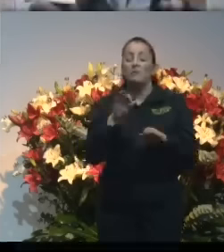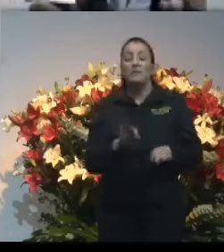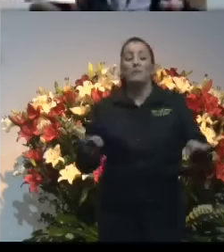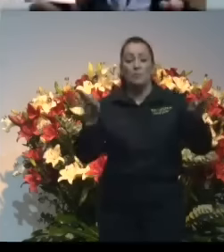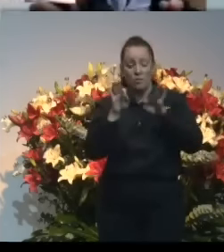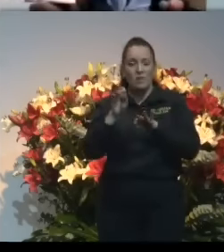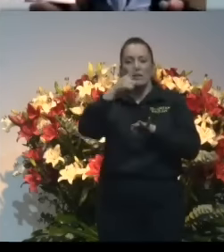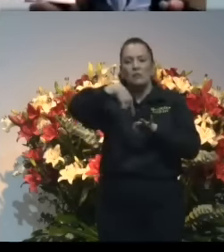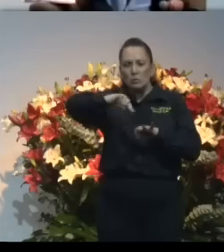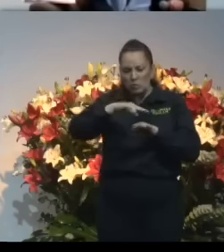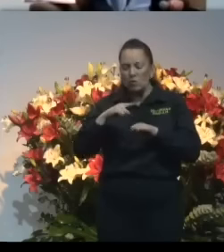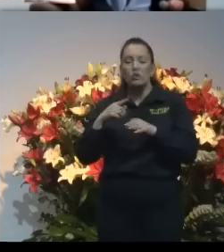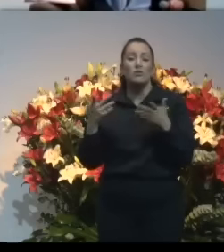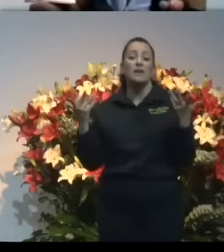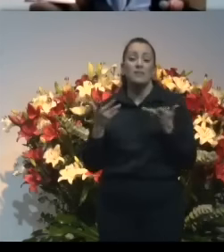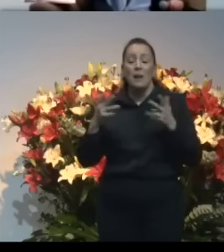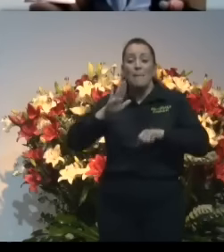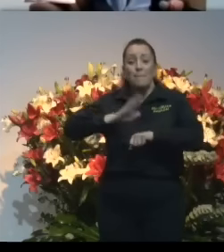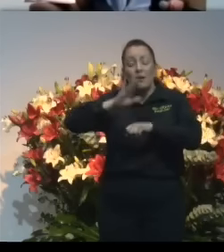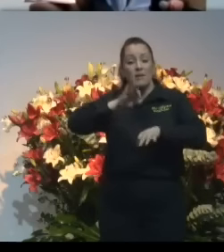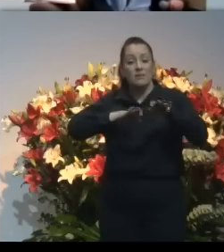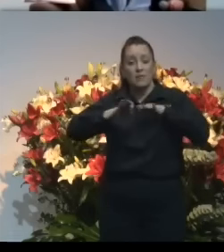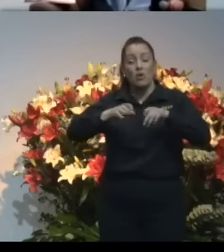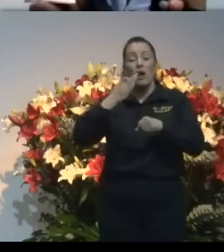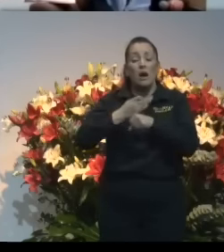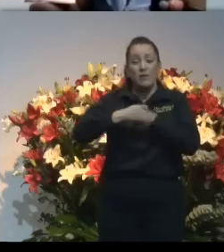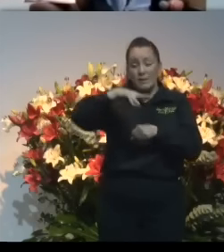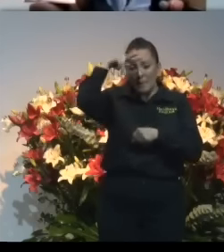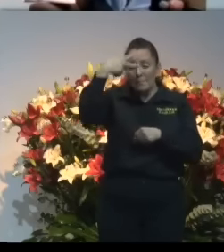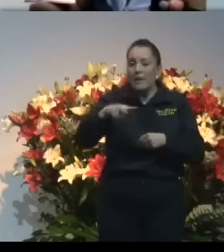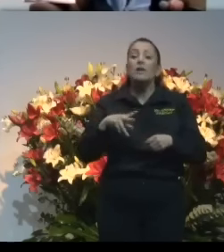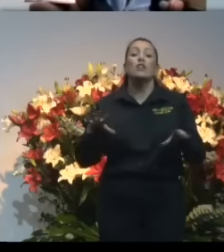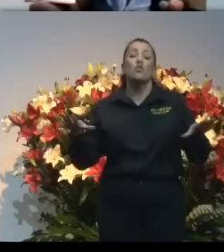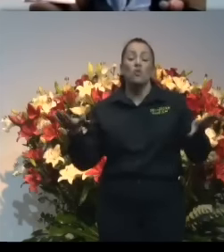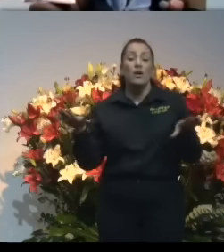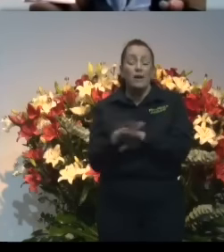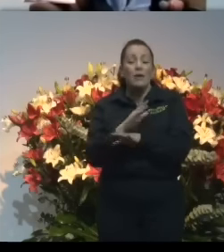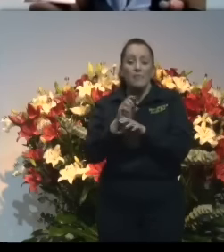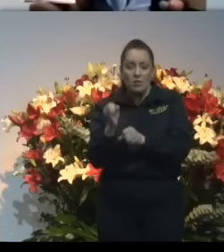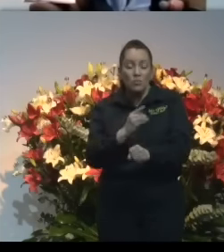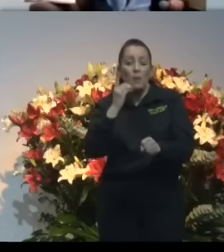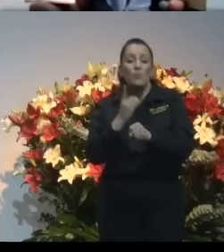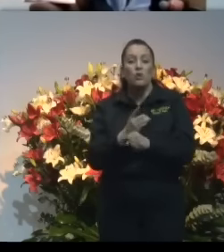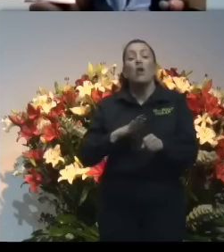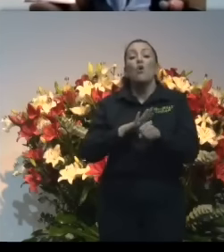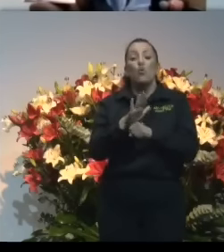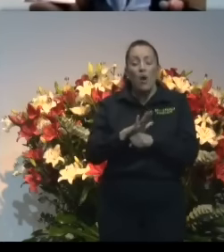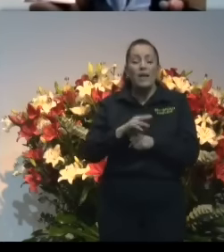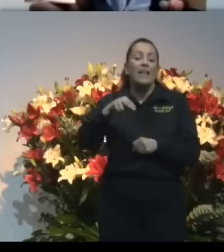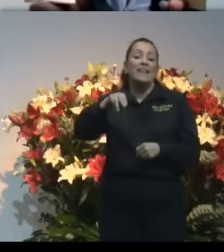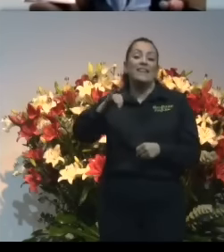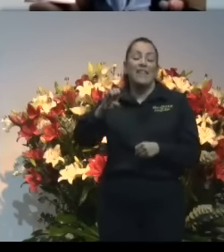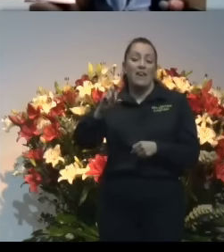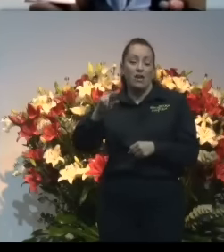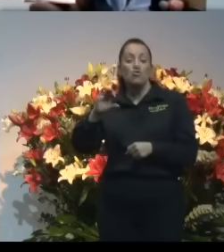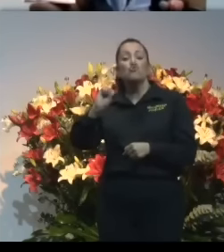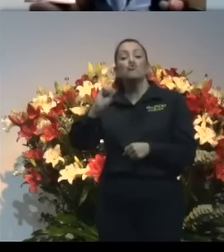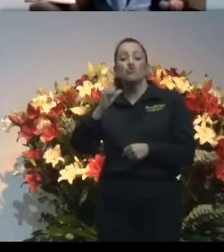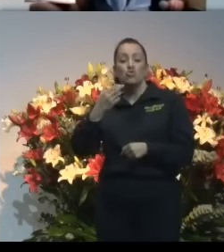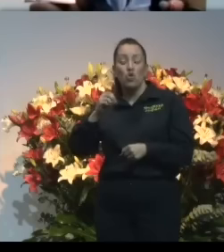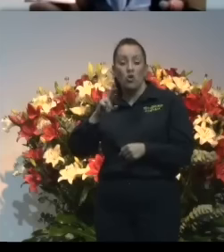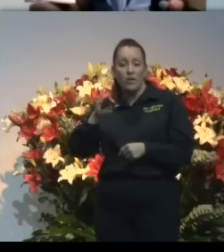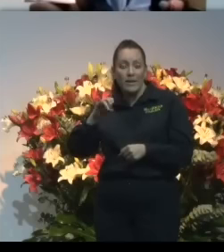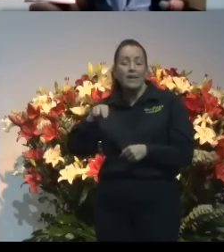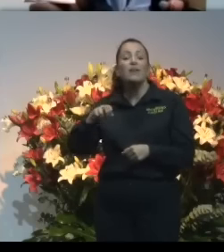está viviendo su mejor oportunidad en la historia con el nearshoring, que es la relocalización de empresas de China o de Asia en general